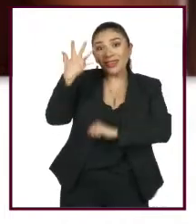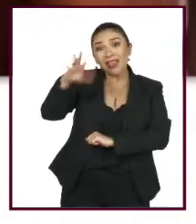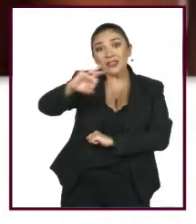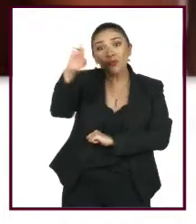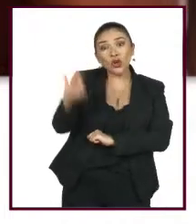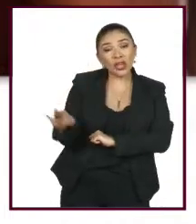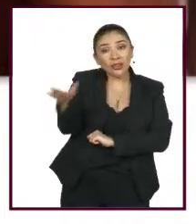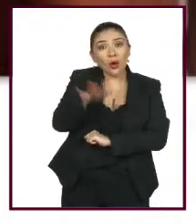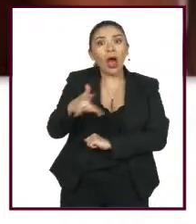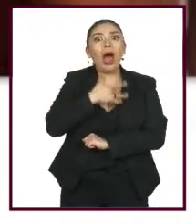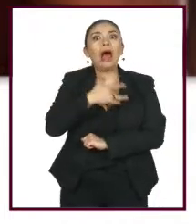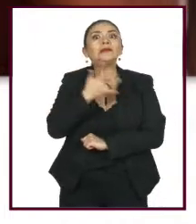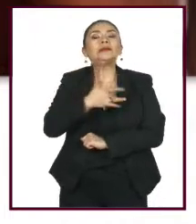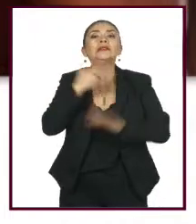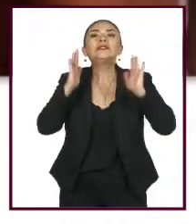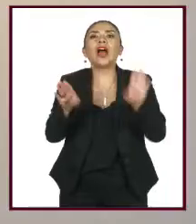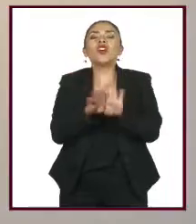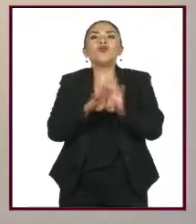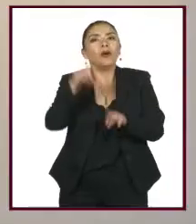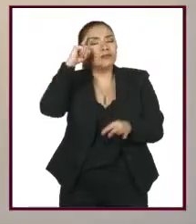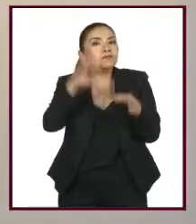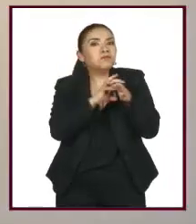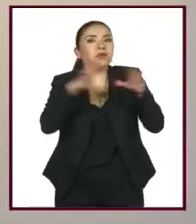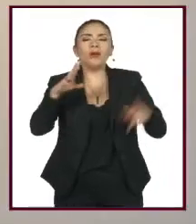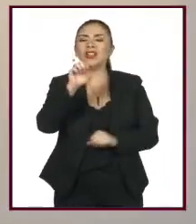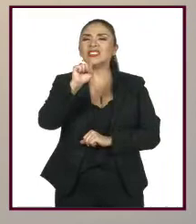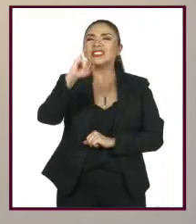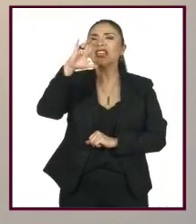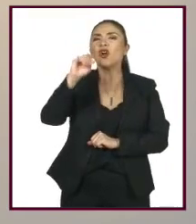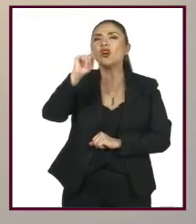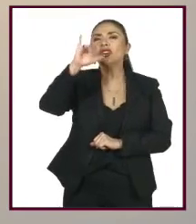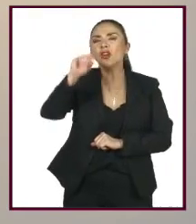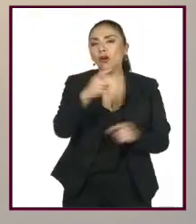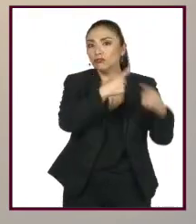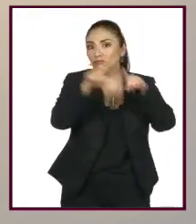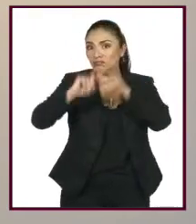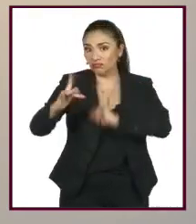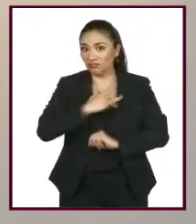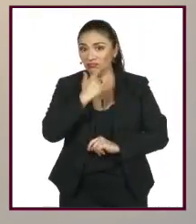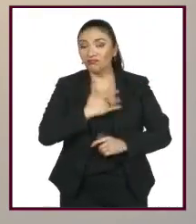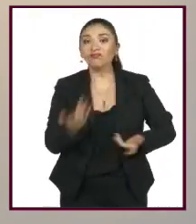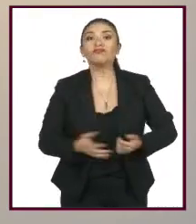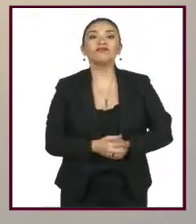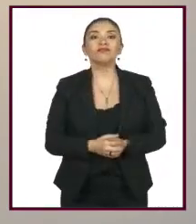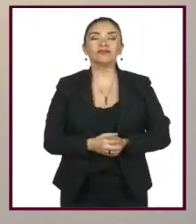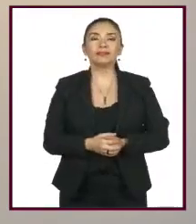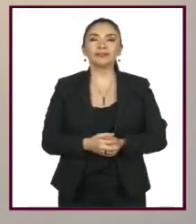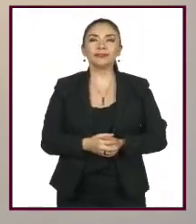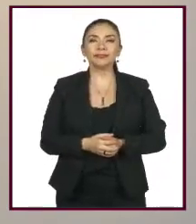sustancia tenían síntomas psicóticos, ¿no? Y síntomas secundarios.